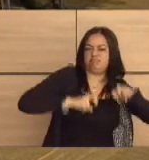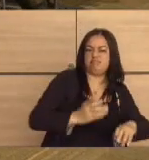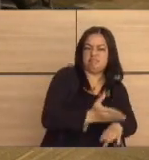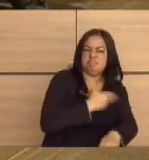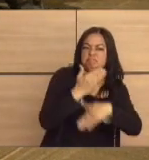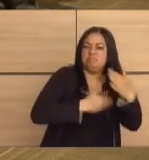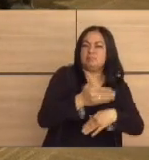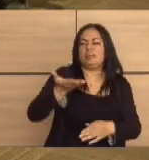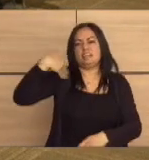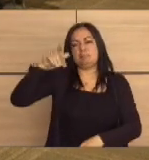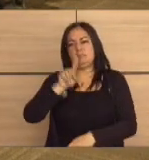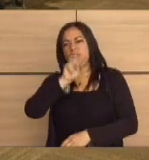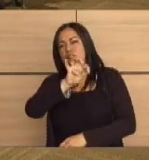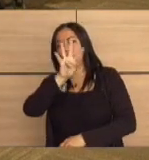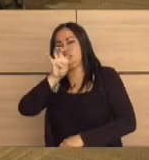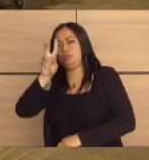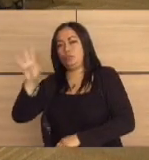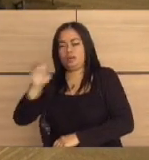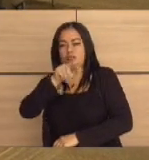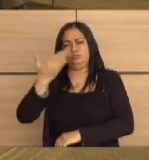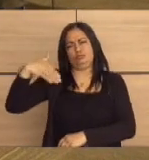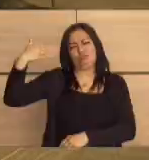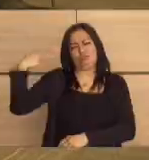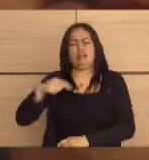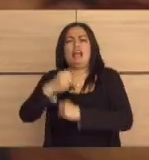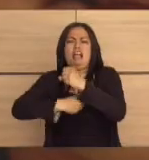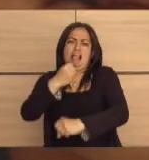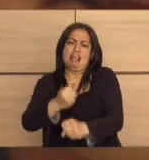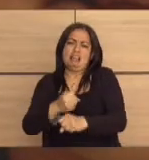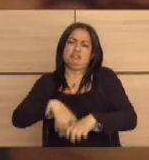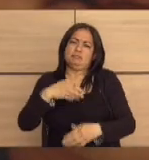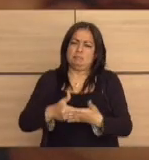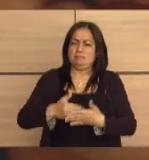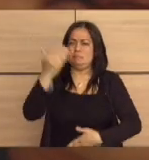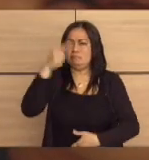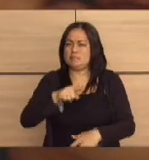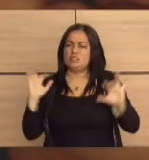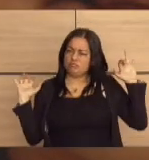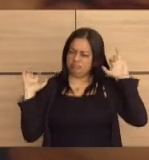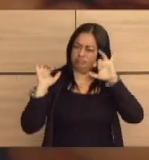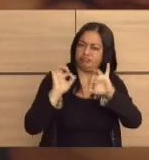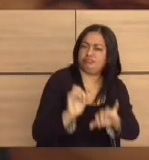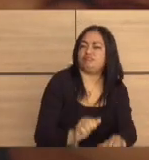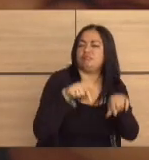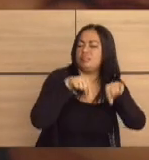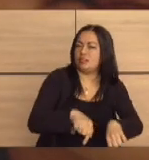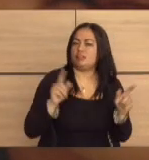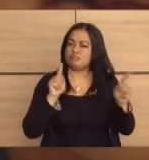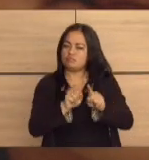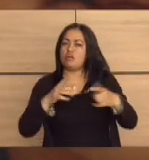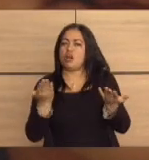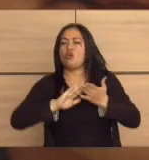año 1994, el año en el que se decidió formalmente tener un encuentro anual con toda la comunidad